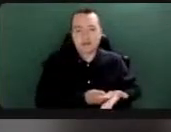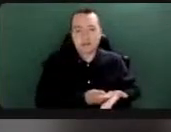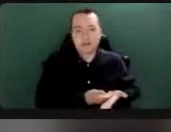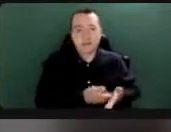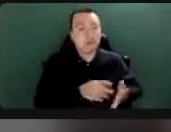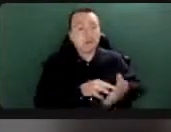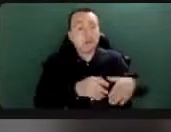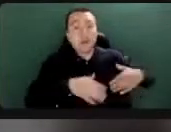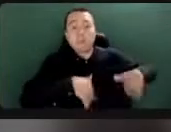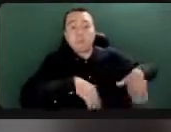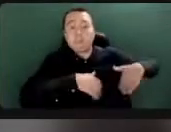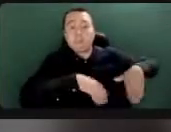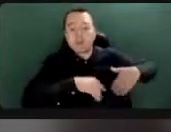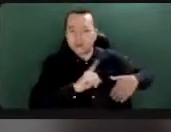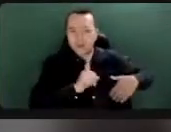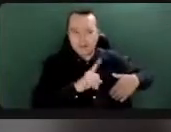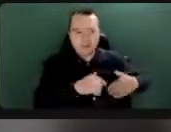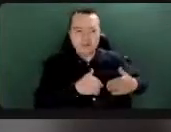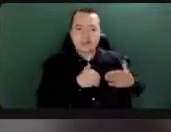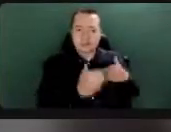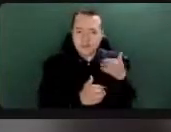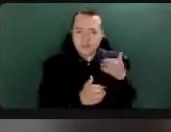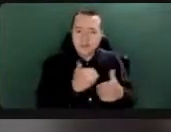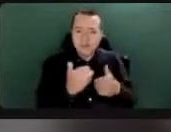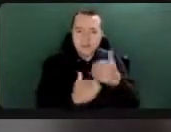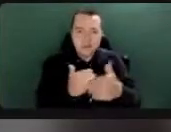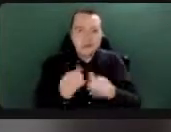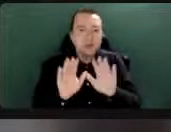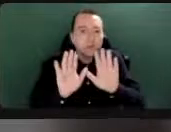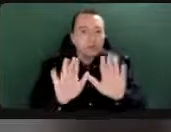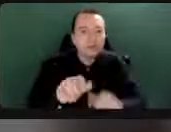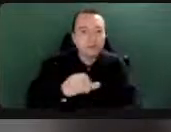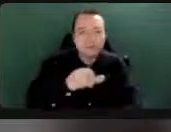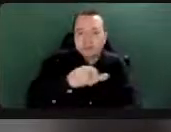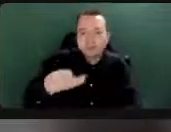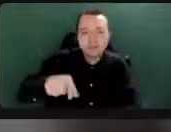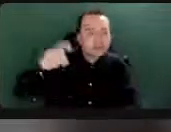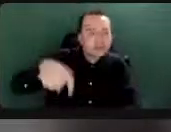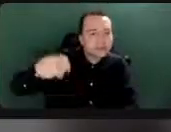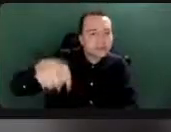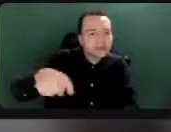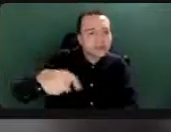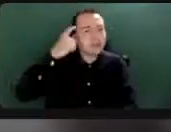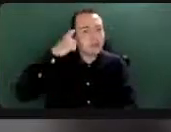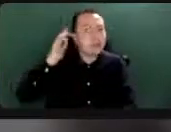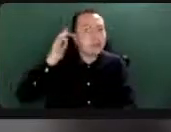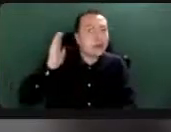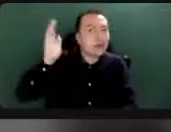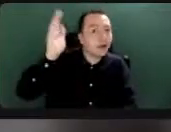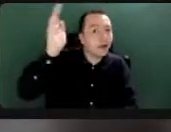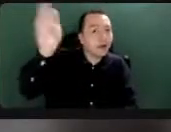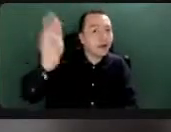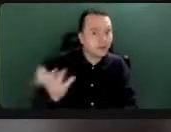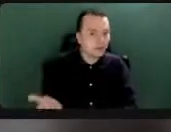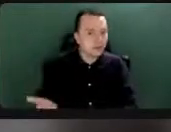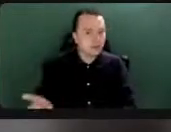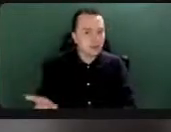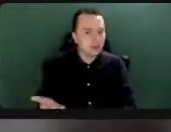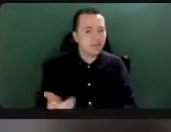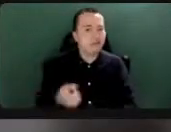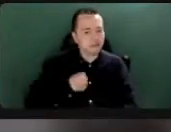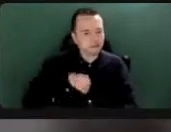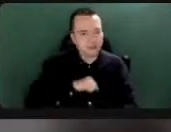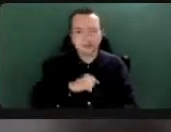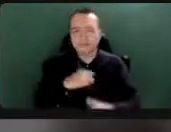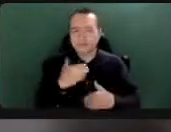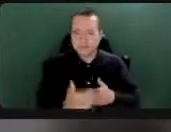sino sucede para llenar una necesidad sentida y está mirando hacia el futuro, adelantándonos, como decía Paola,